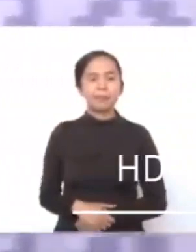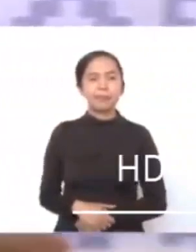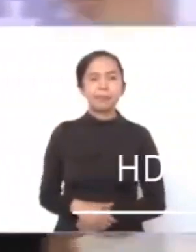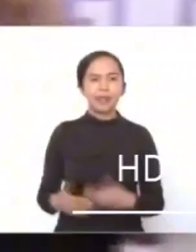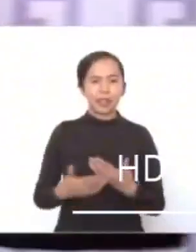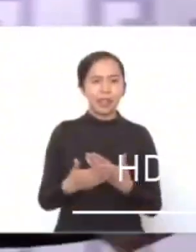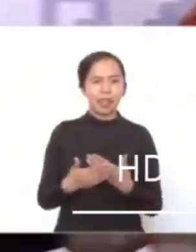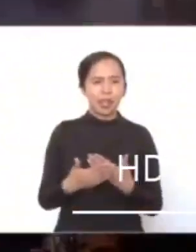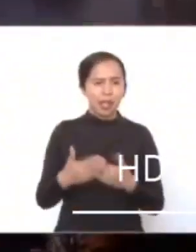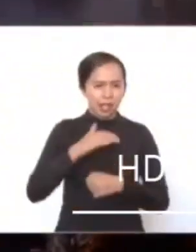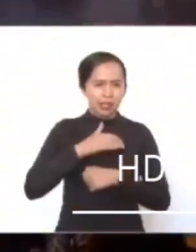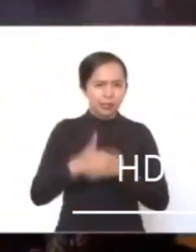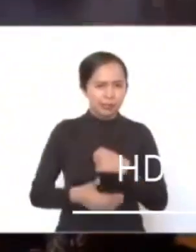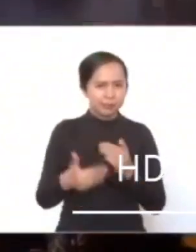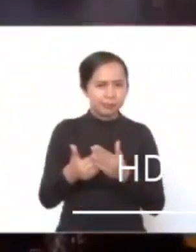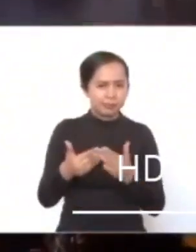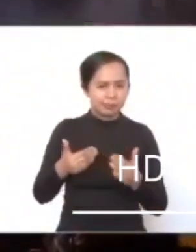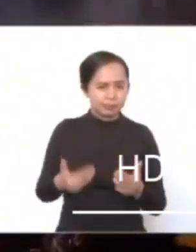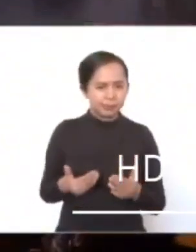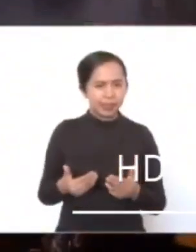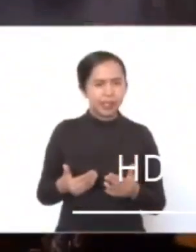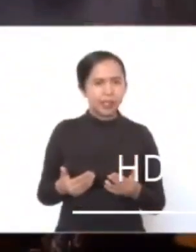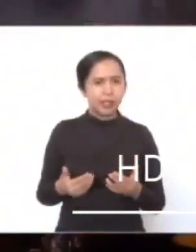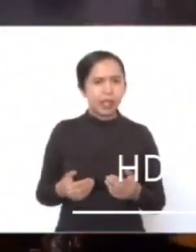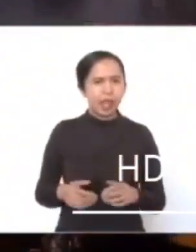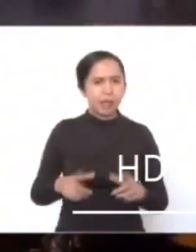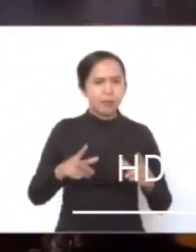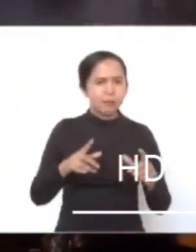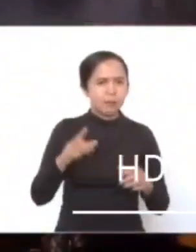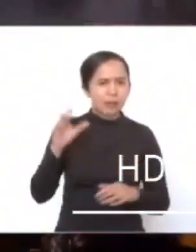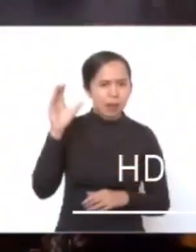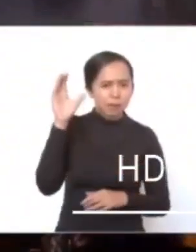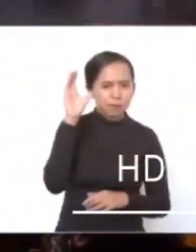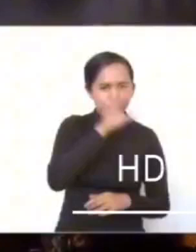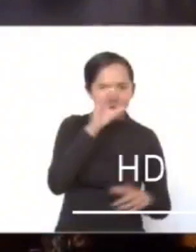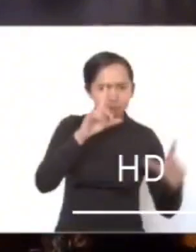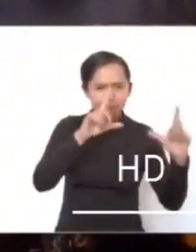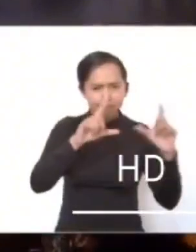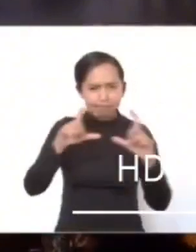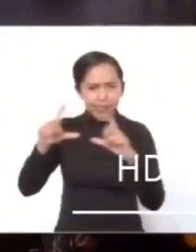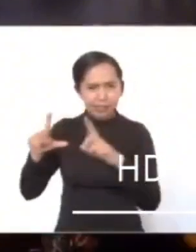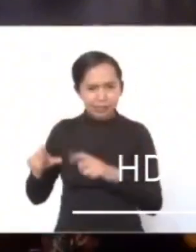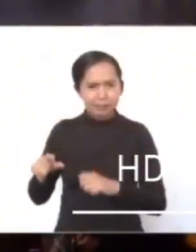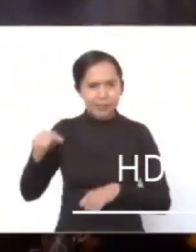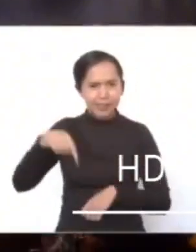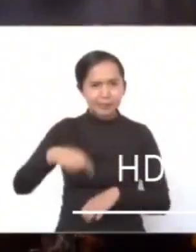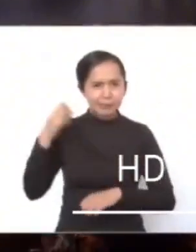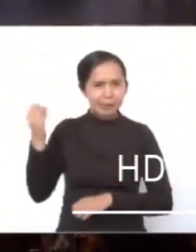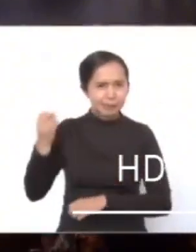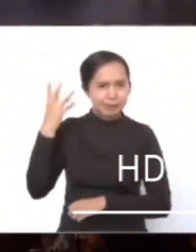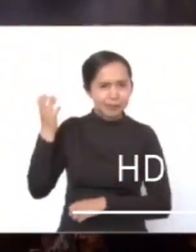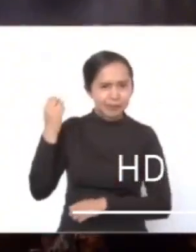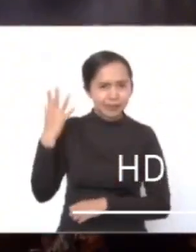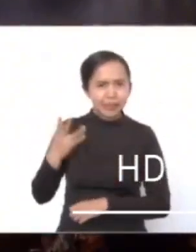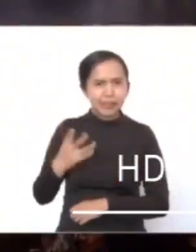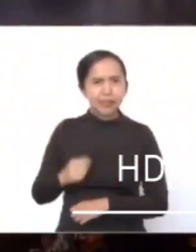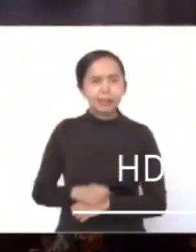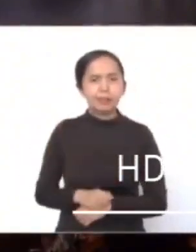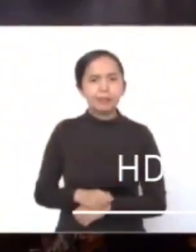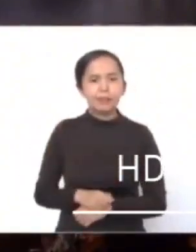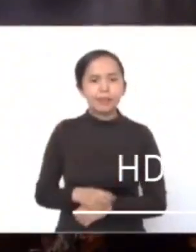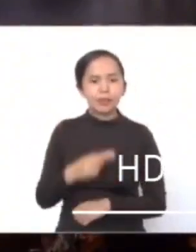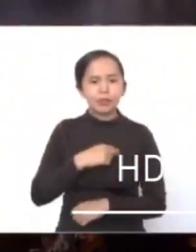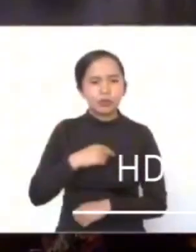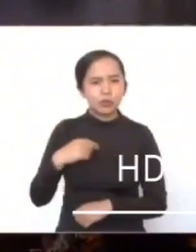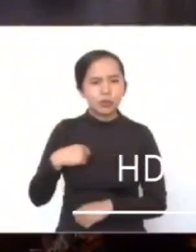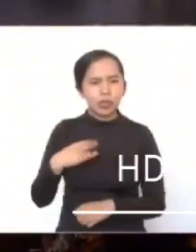Y para concluir, la ciudadanía se llevará a cabo la toma de bolsa por la cliente representativa de este acto con las siguientes indicaciones. En